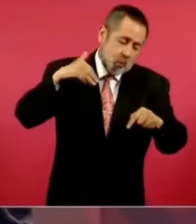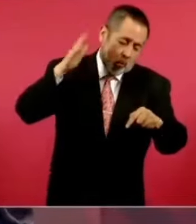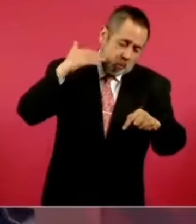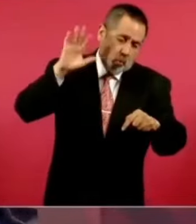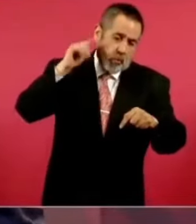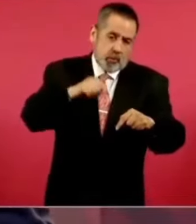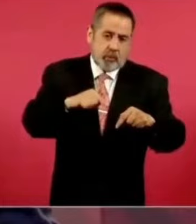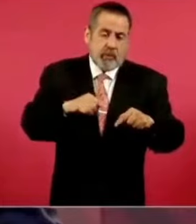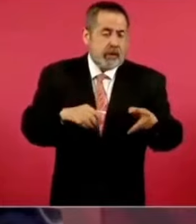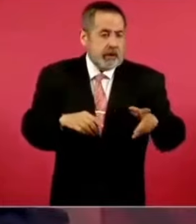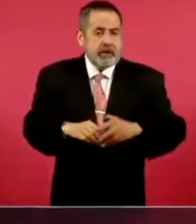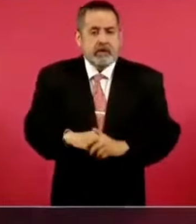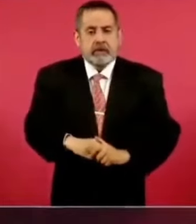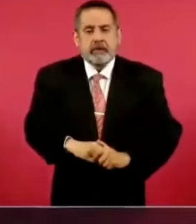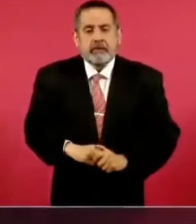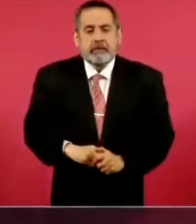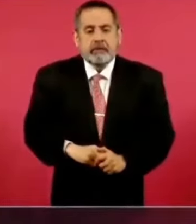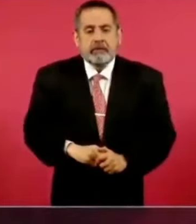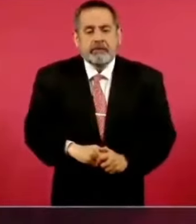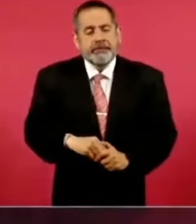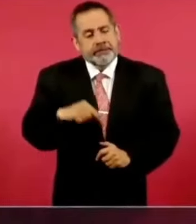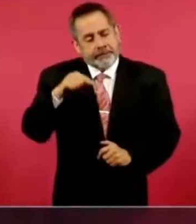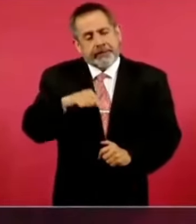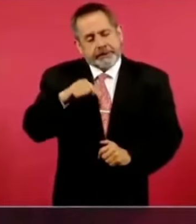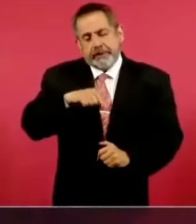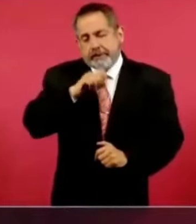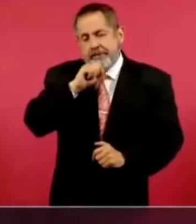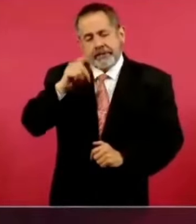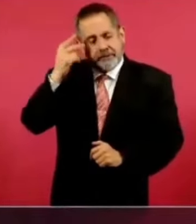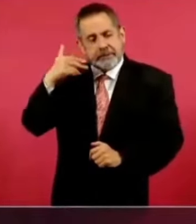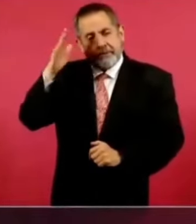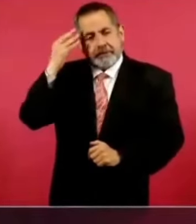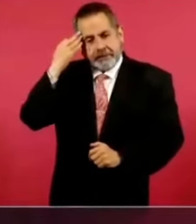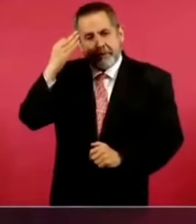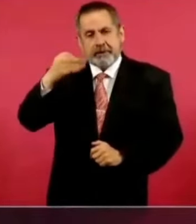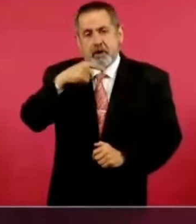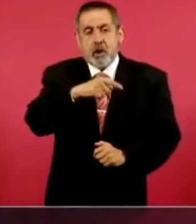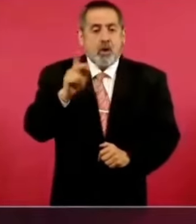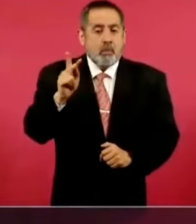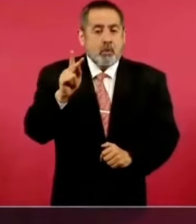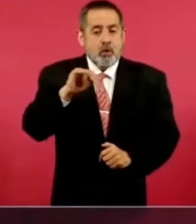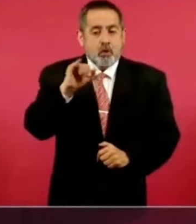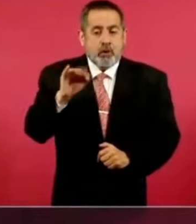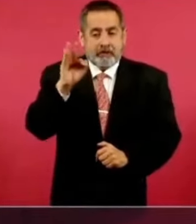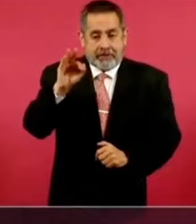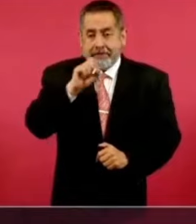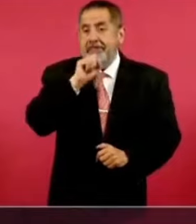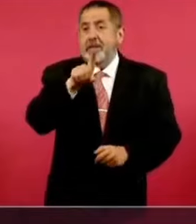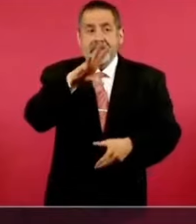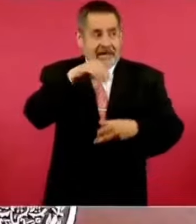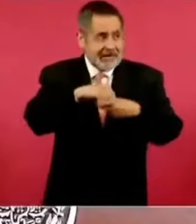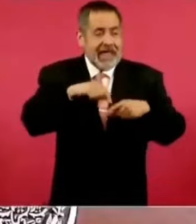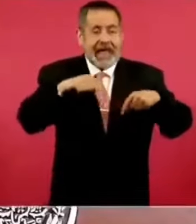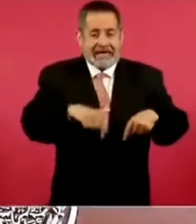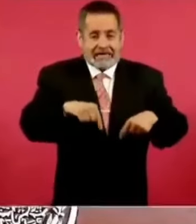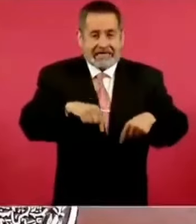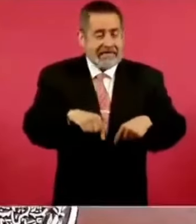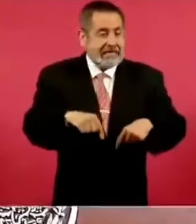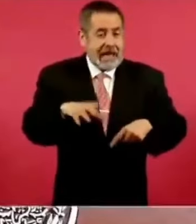Y aquí estaba también, en un tiempo, el Poder Judicial, en